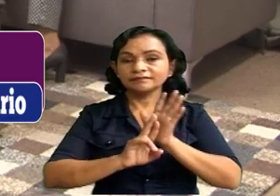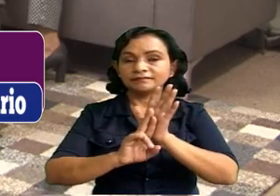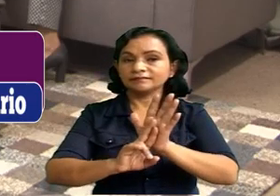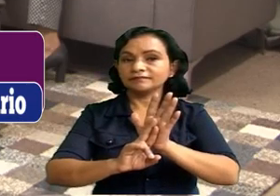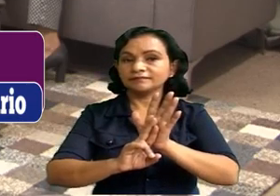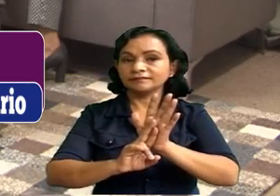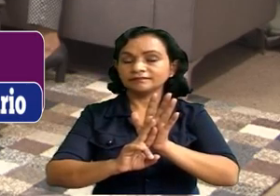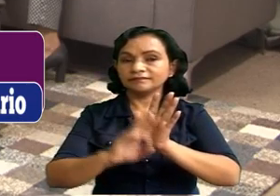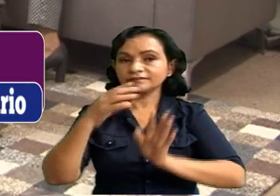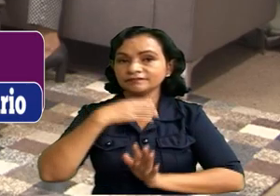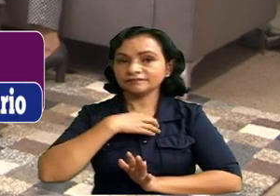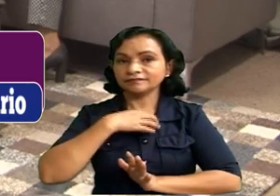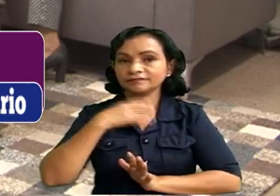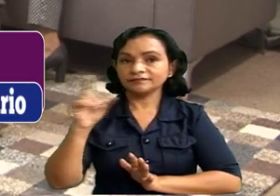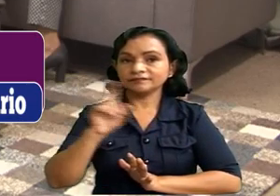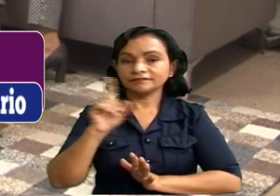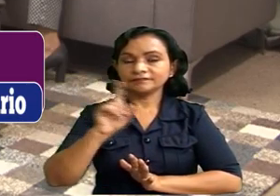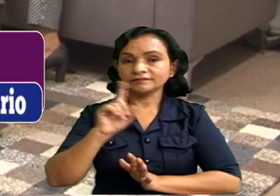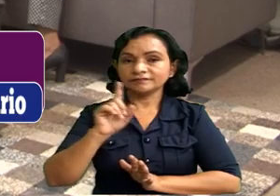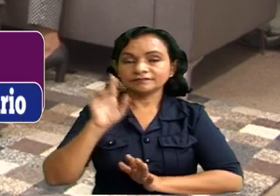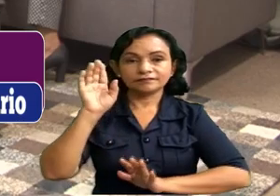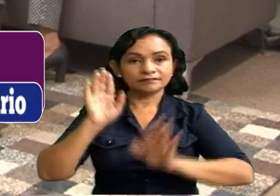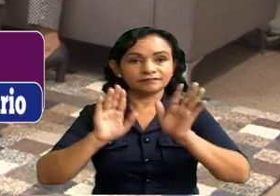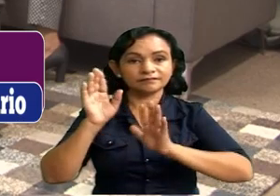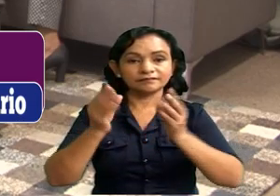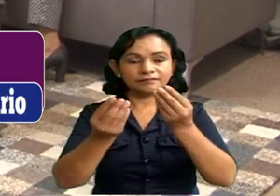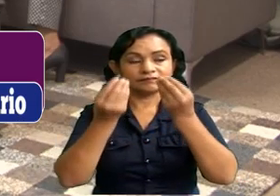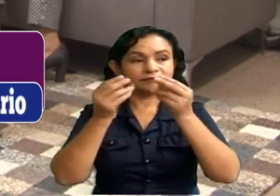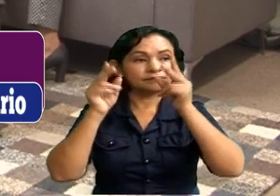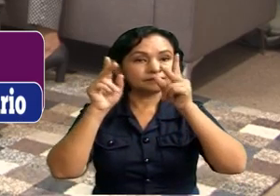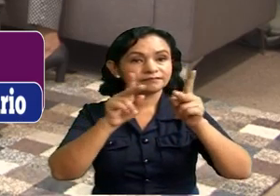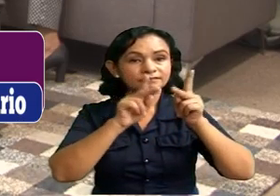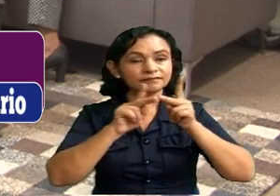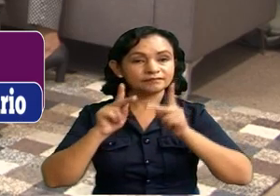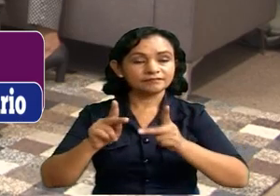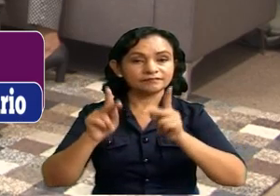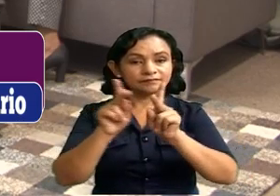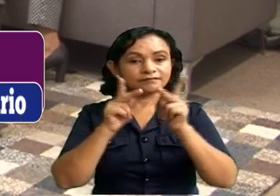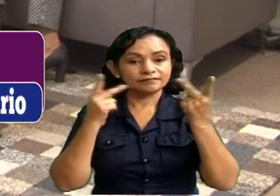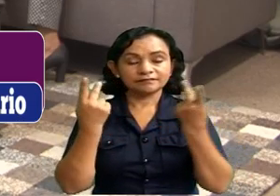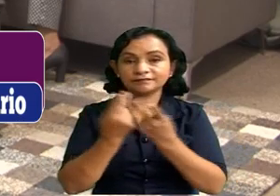en sí misma, democráticamente con muchas personas y mucho pueblo